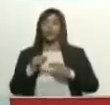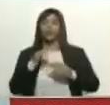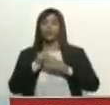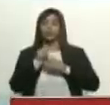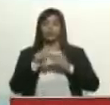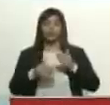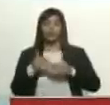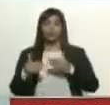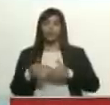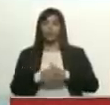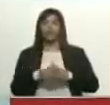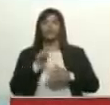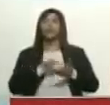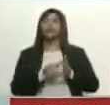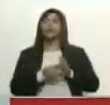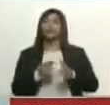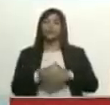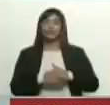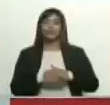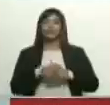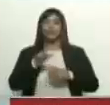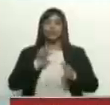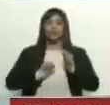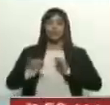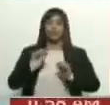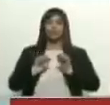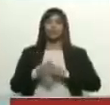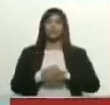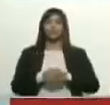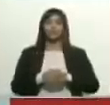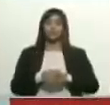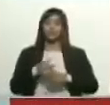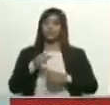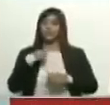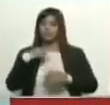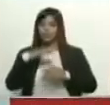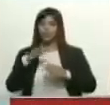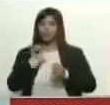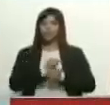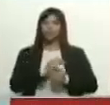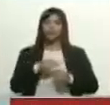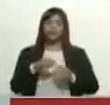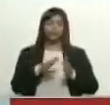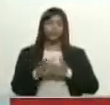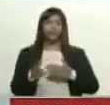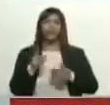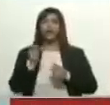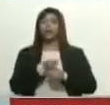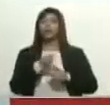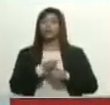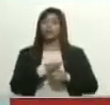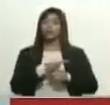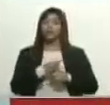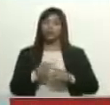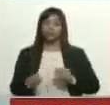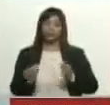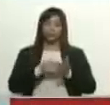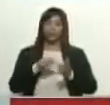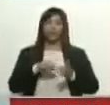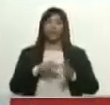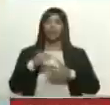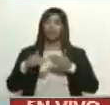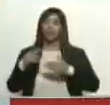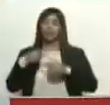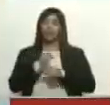sindical y que por tanto, según esa defensa, su detención se basó en luchar por las reivindicaciones en pro de